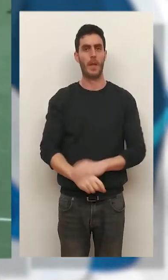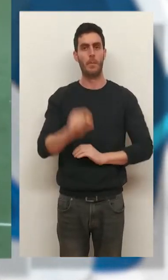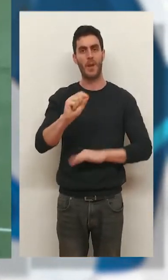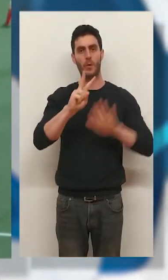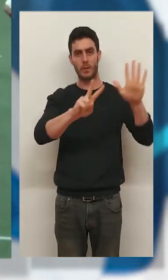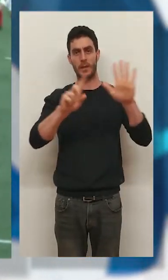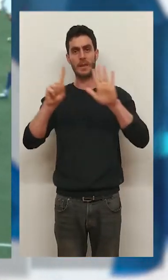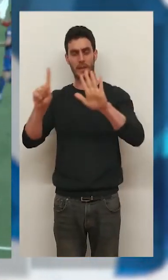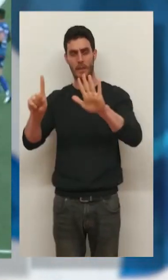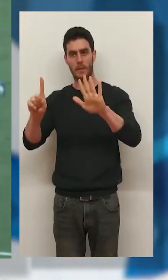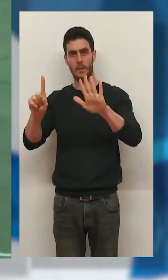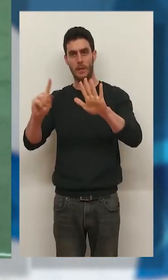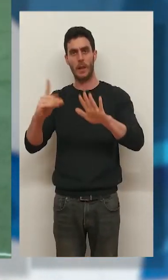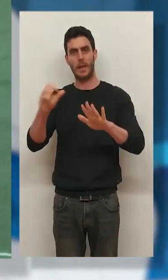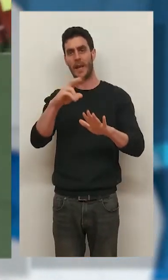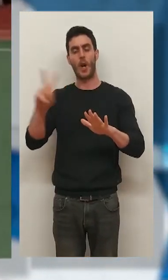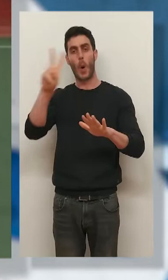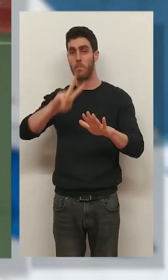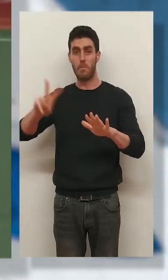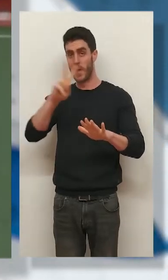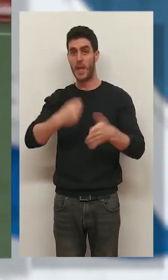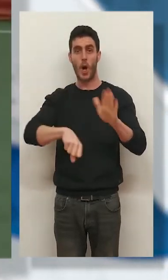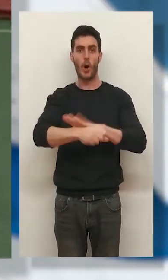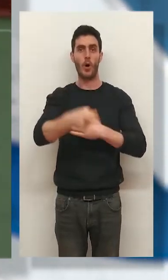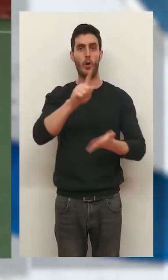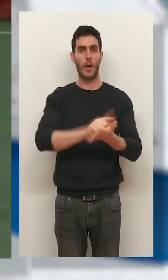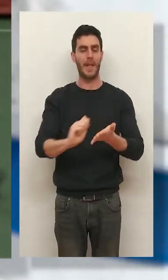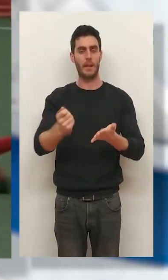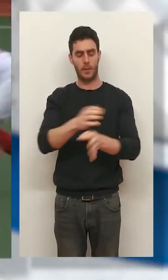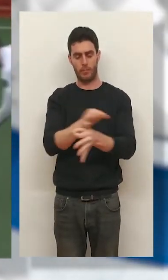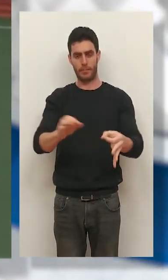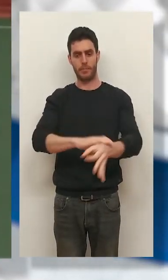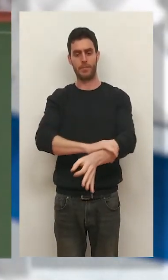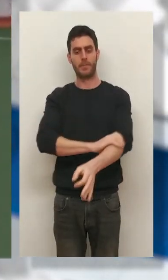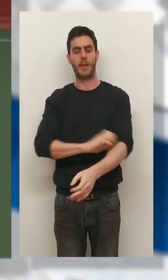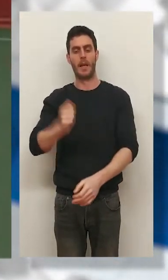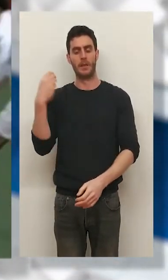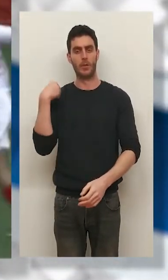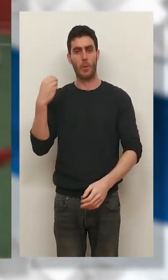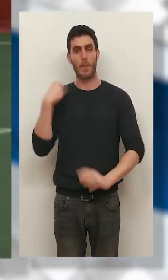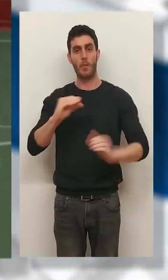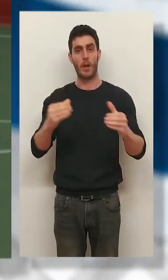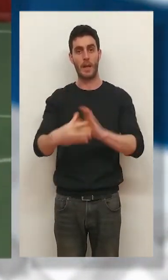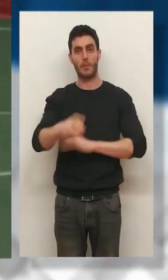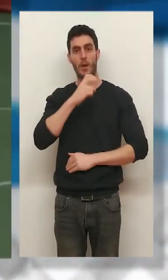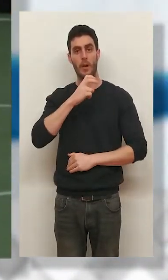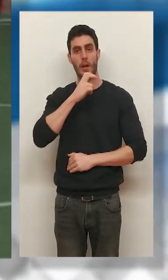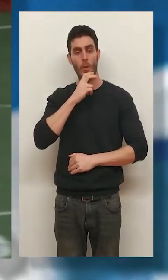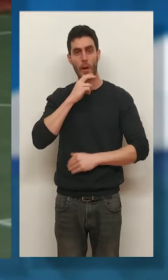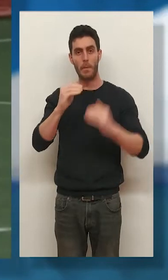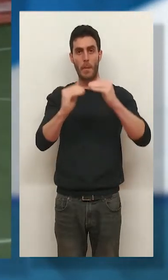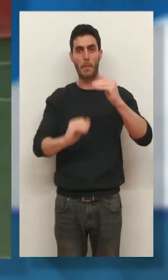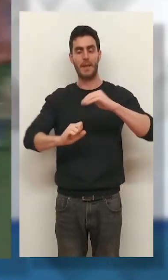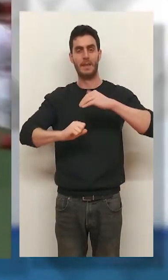la renta del Calahorra y afianzaba la victoria. Con este triunfo, el equipo de la Planilla se sitúa séptimo y presenta su firme